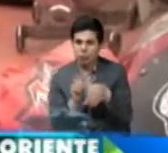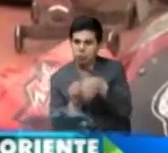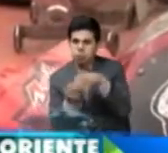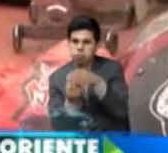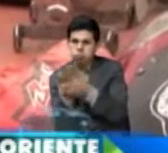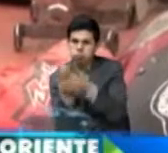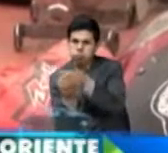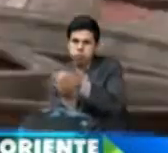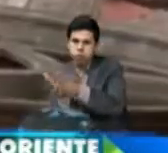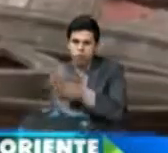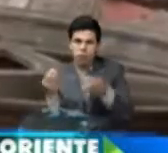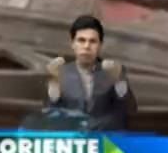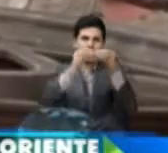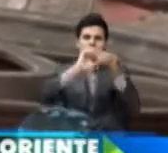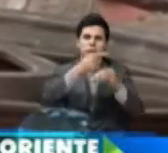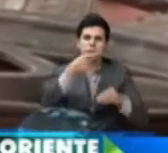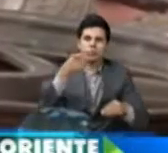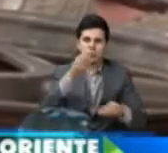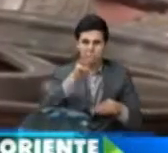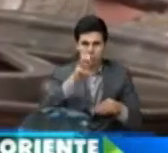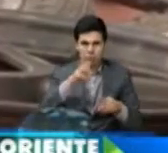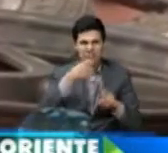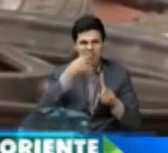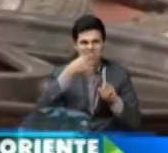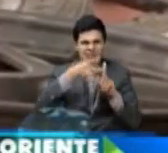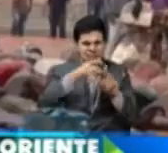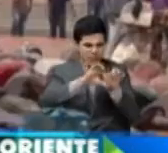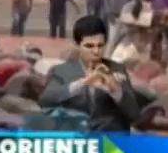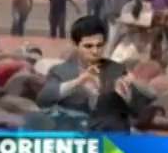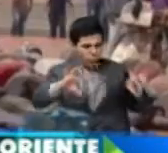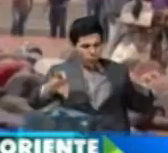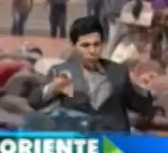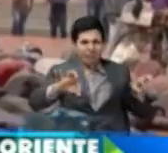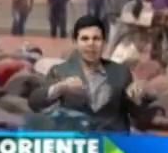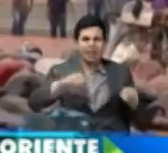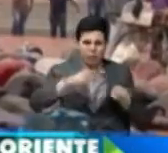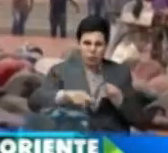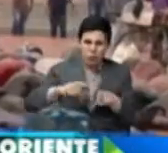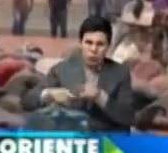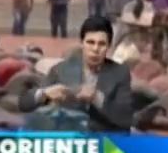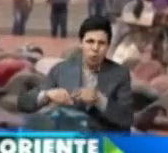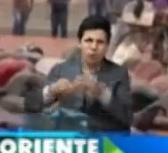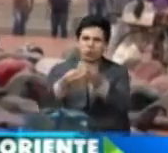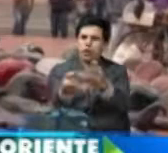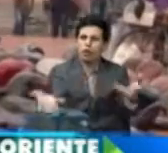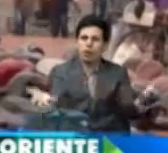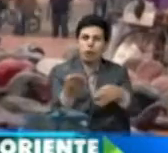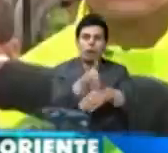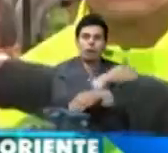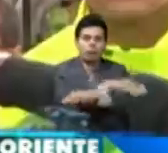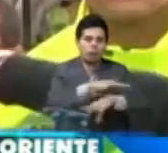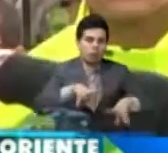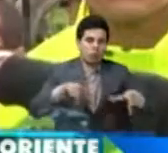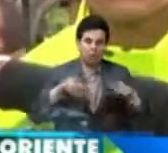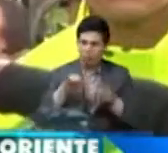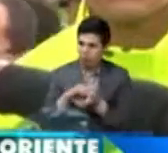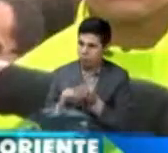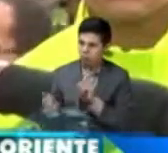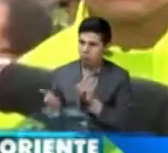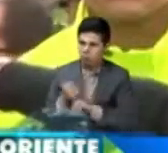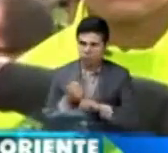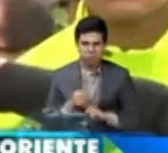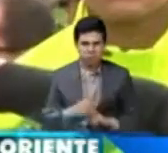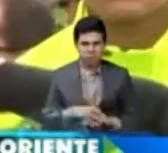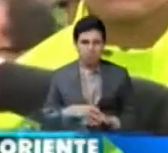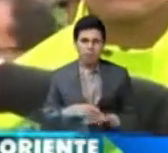y 108 barras de motocicletas fueron los elementos incautados que estaban reportados como robados. Que es